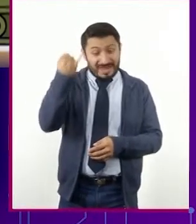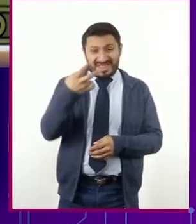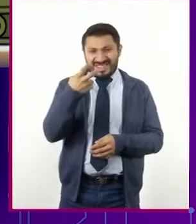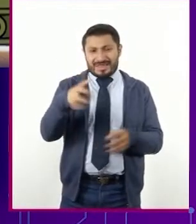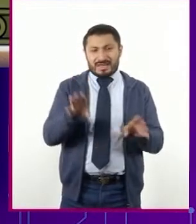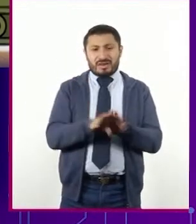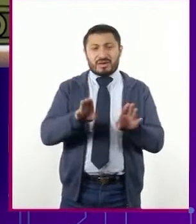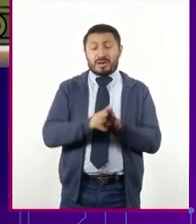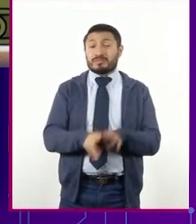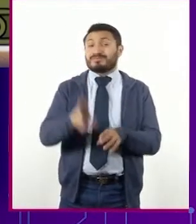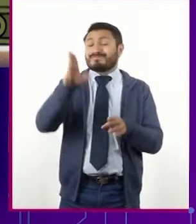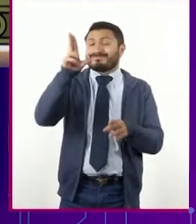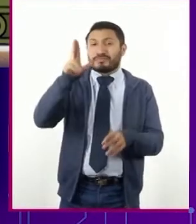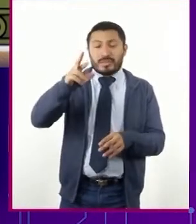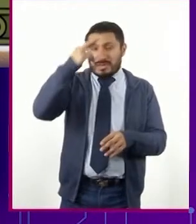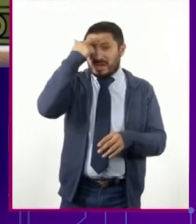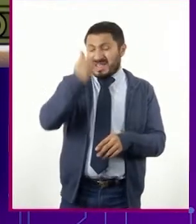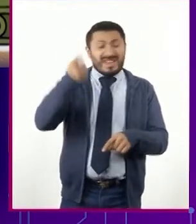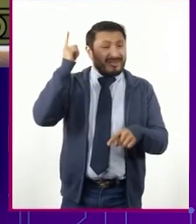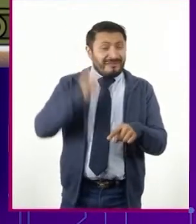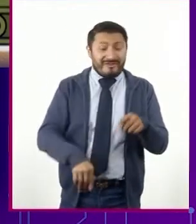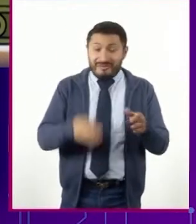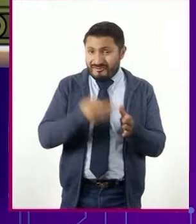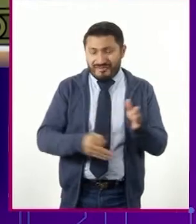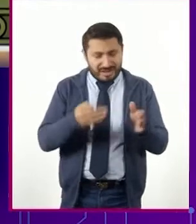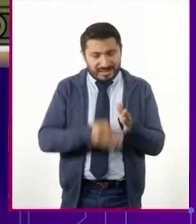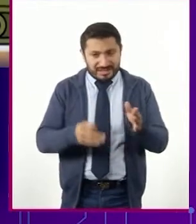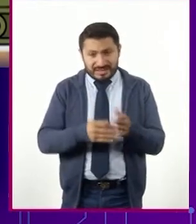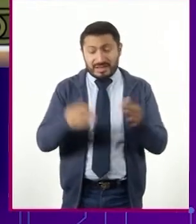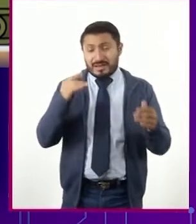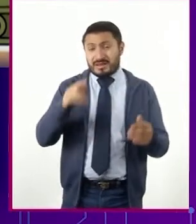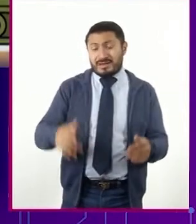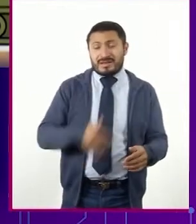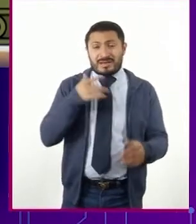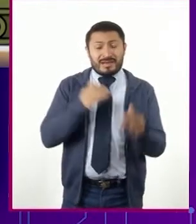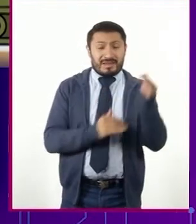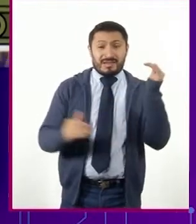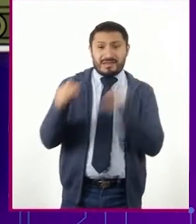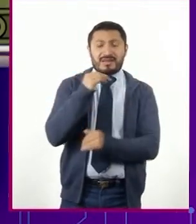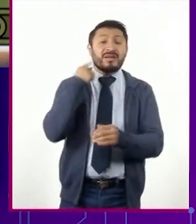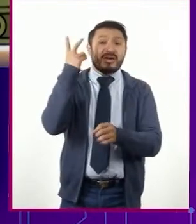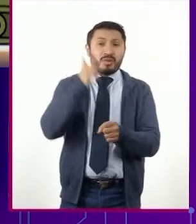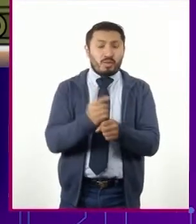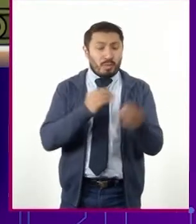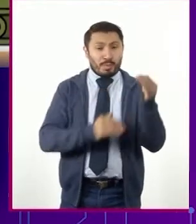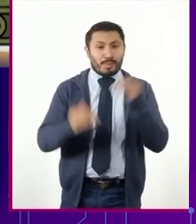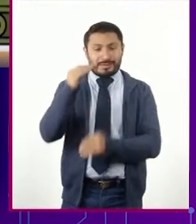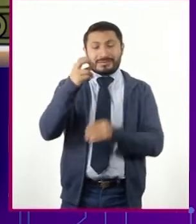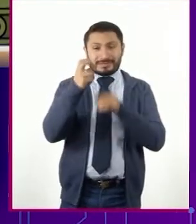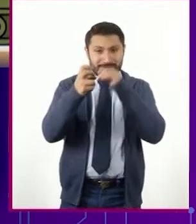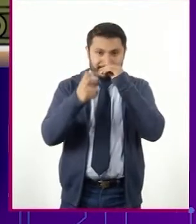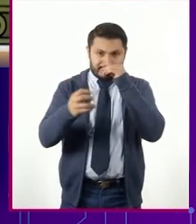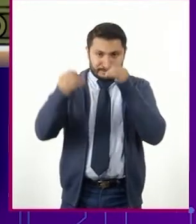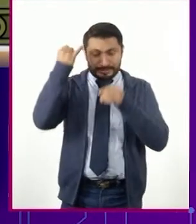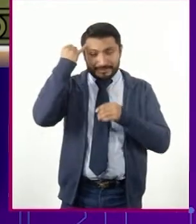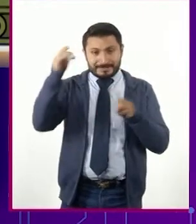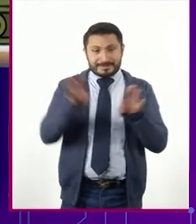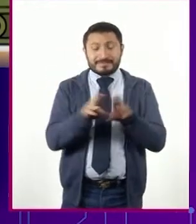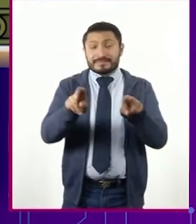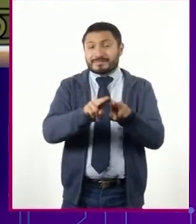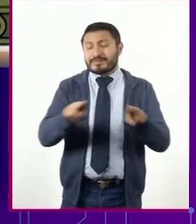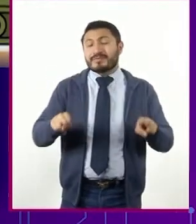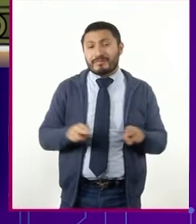la insuficiencia de la razón y la superioridad del instinto y de la voluntad. Esta tendencia política era